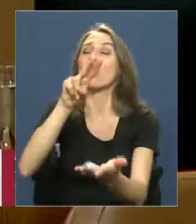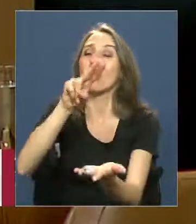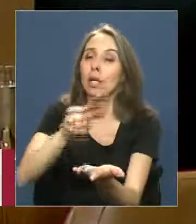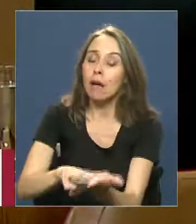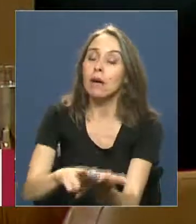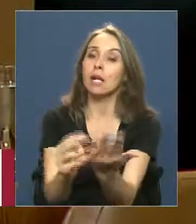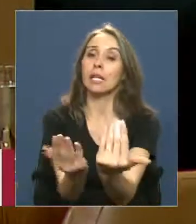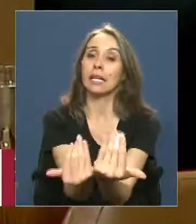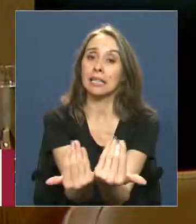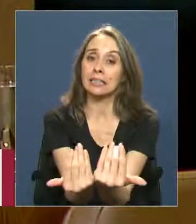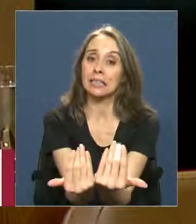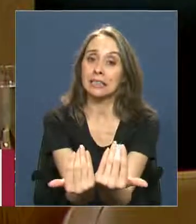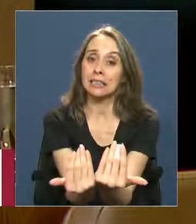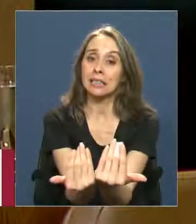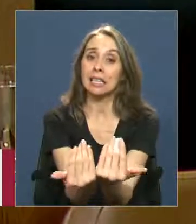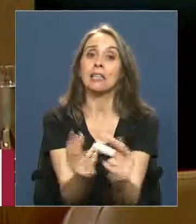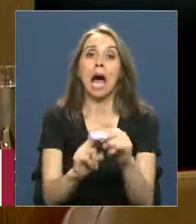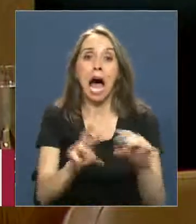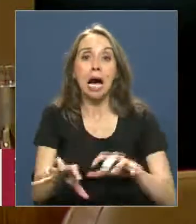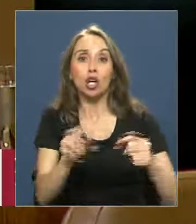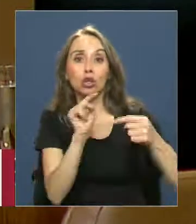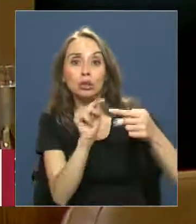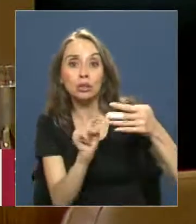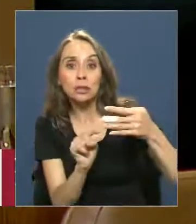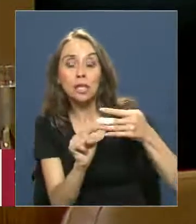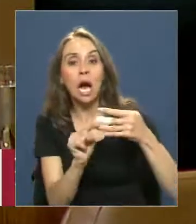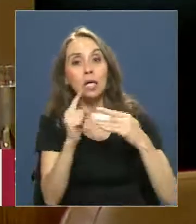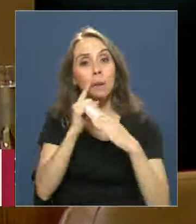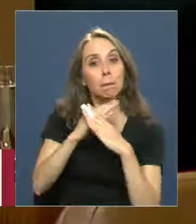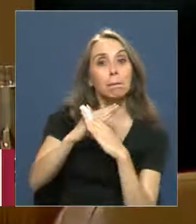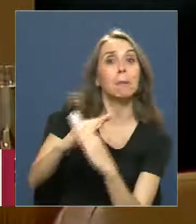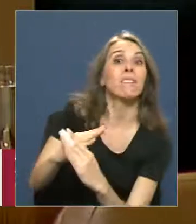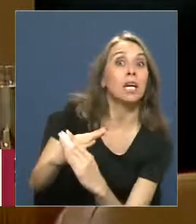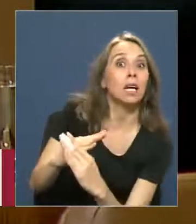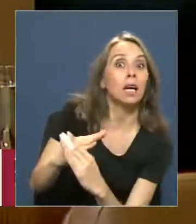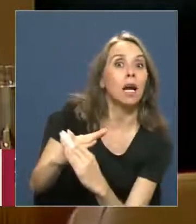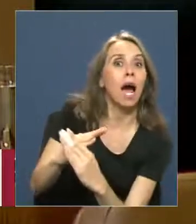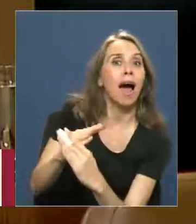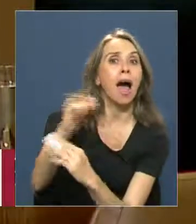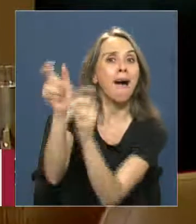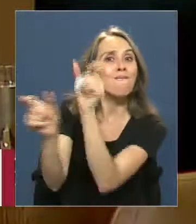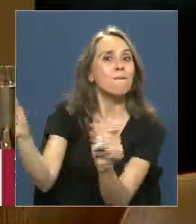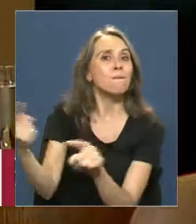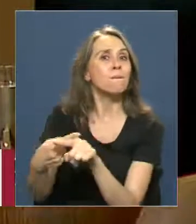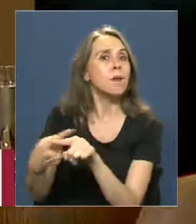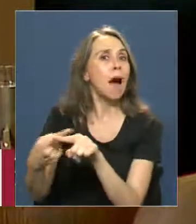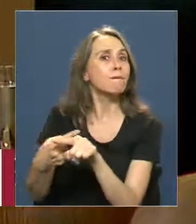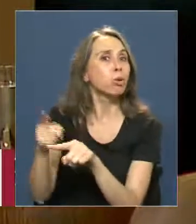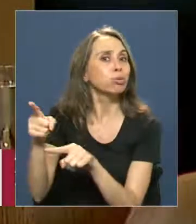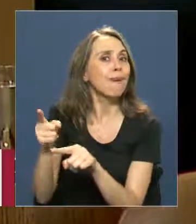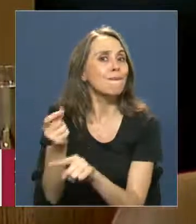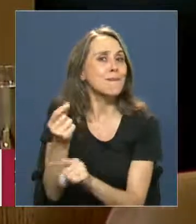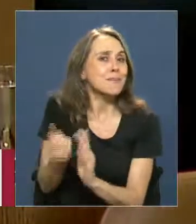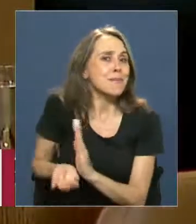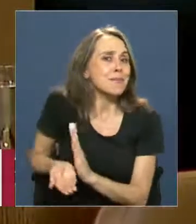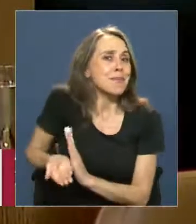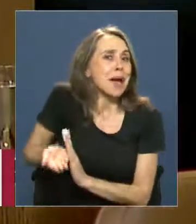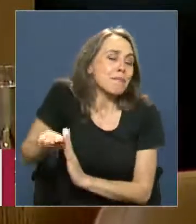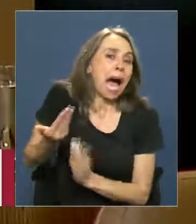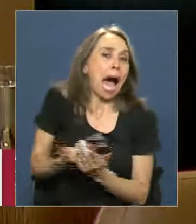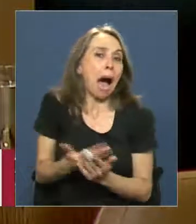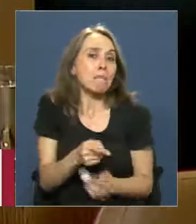se necesitan, en el fondo, acciones que vayan a prevenir justamente a estos abusadores, a estos especuladores, en